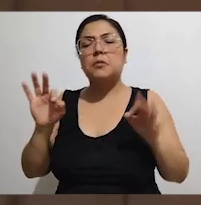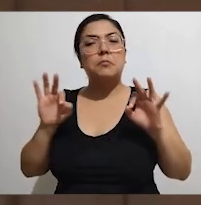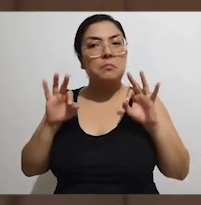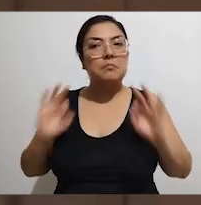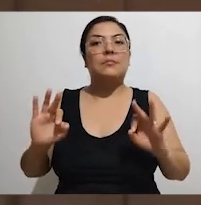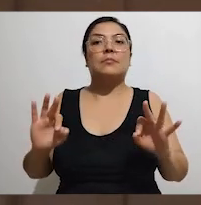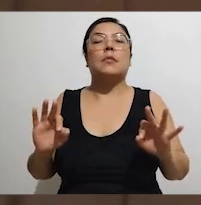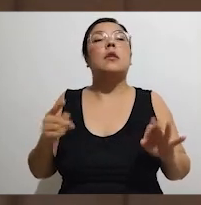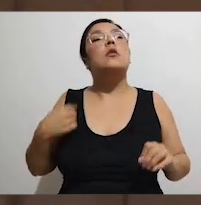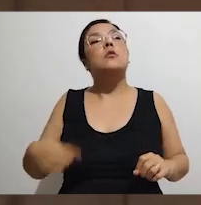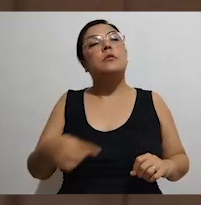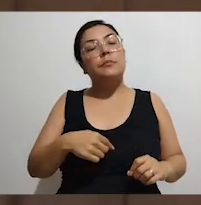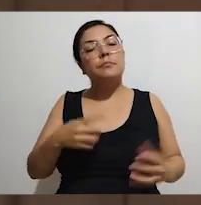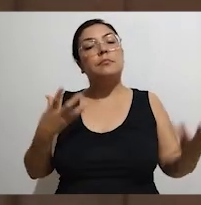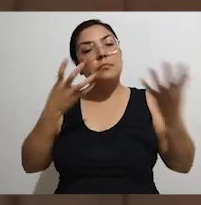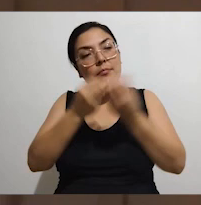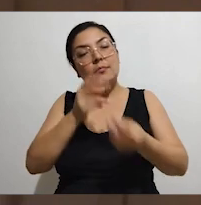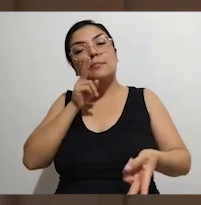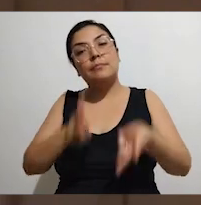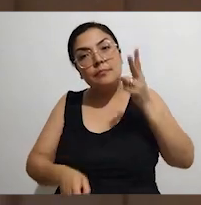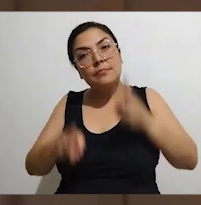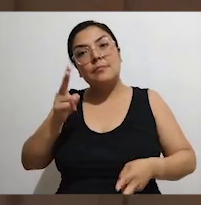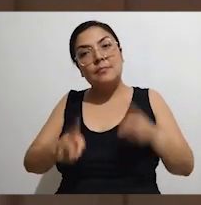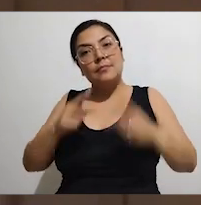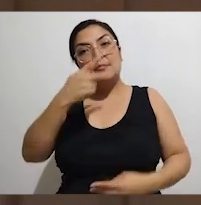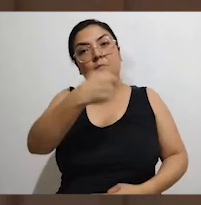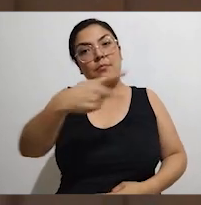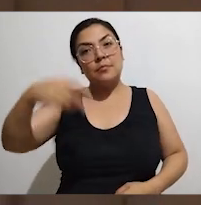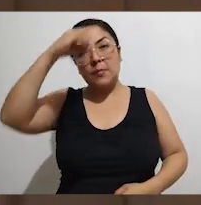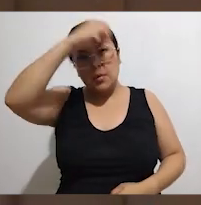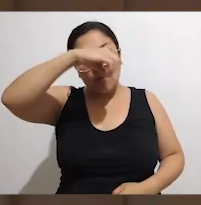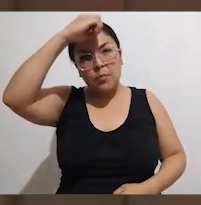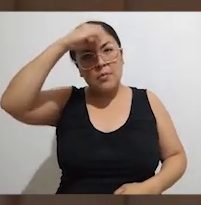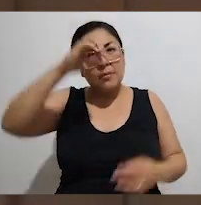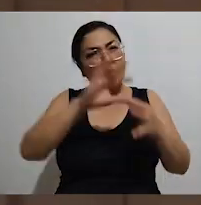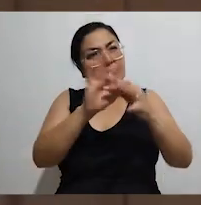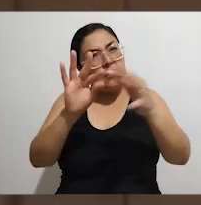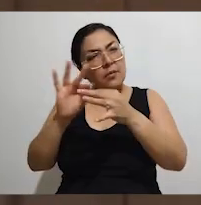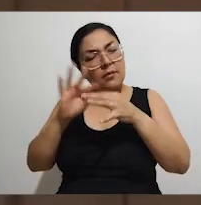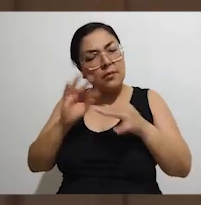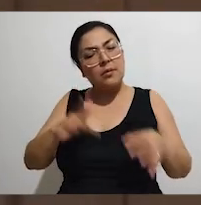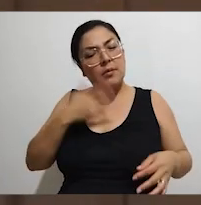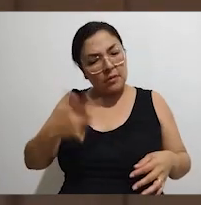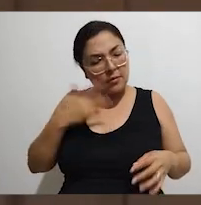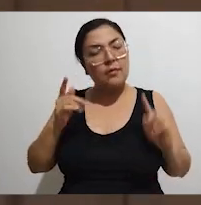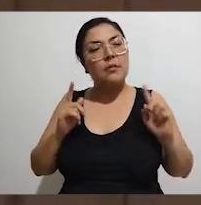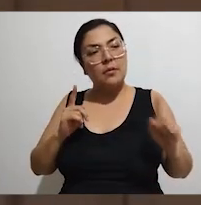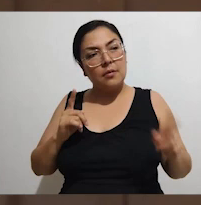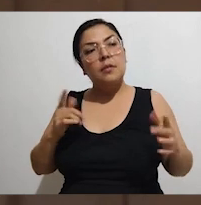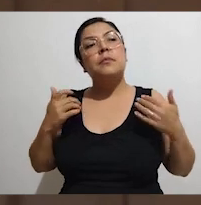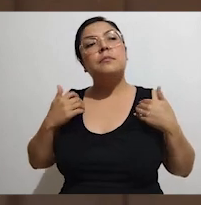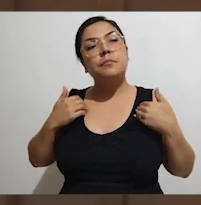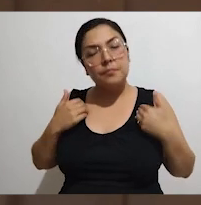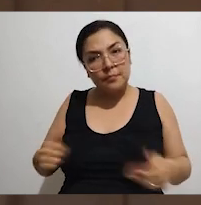a dudas platicamos con ellos y nos dieron puntos de vista muy valiosos, muy interesantes sobre la forma en la que ellos vieron desde afuera